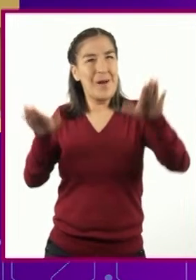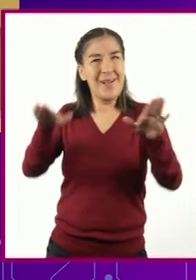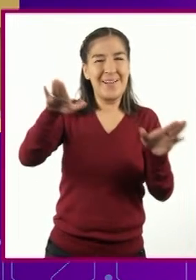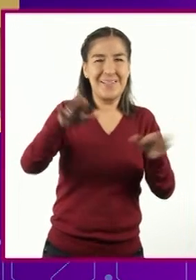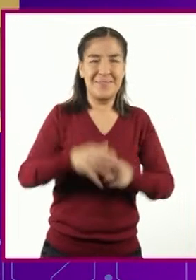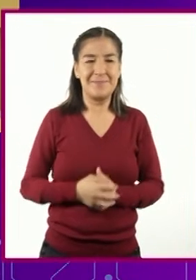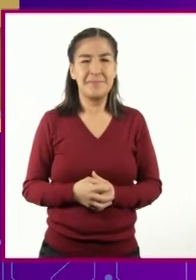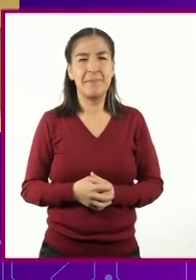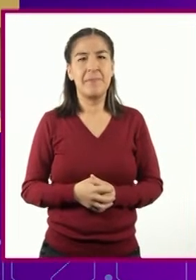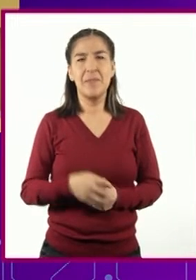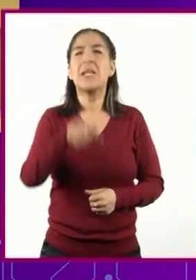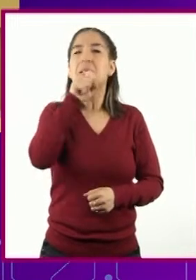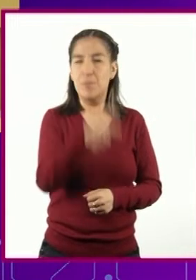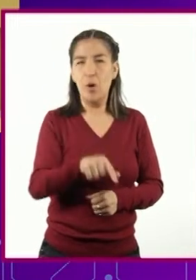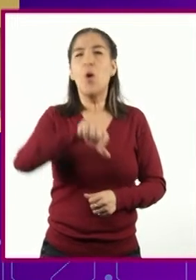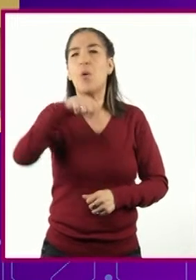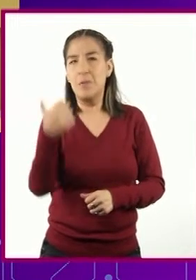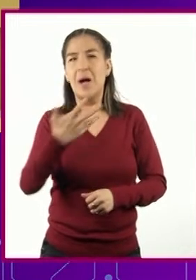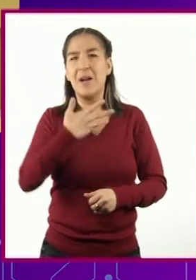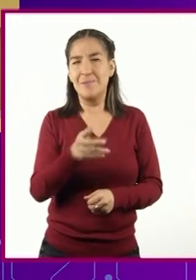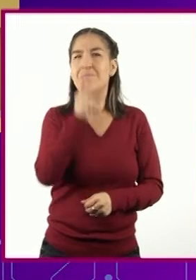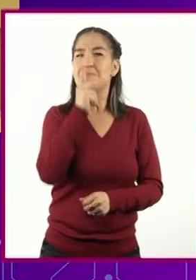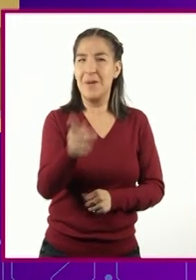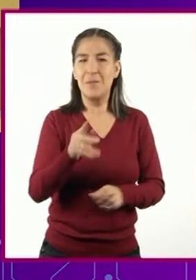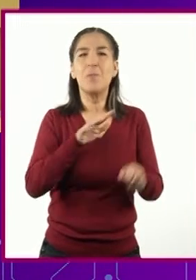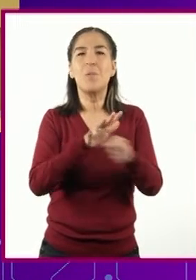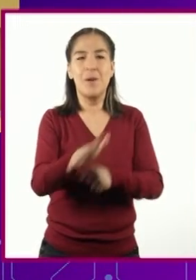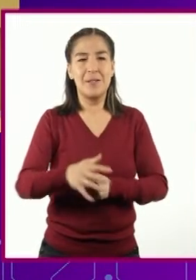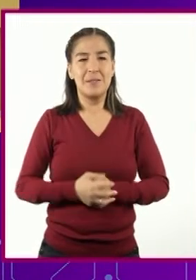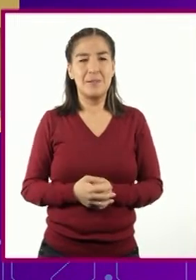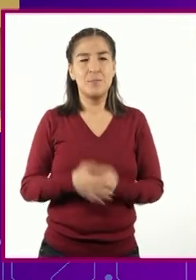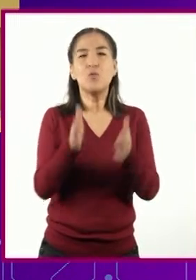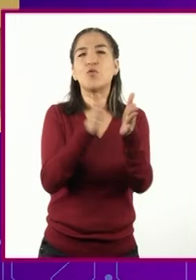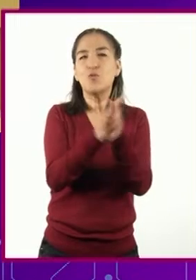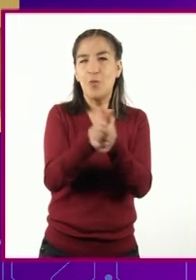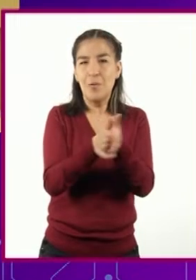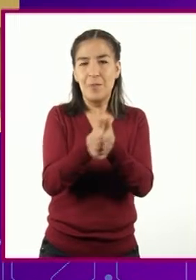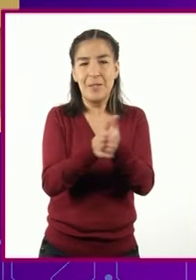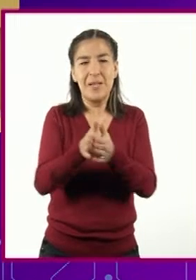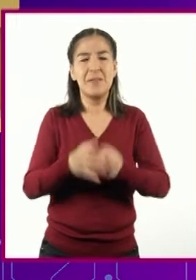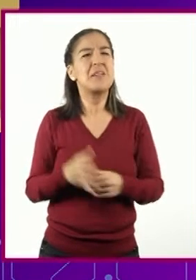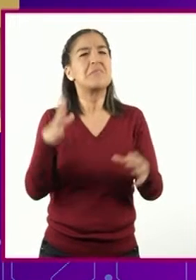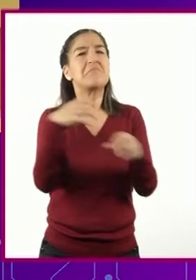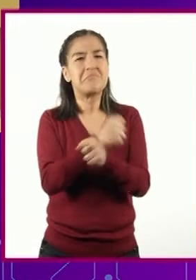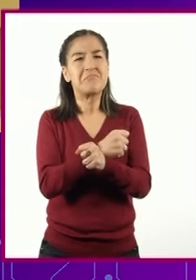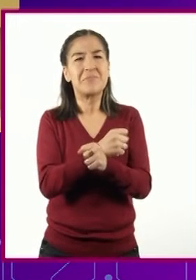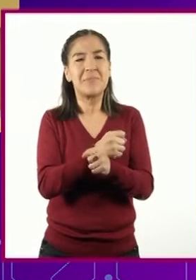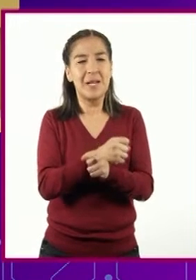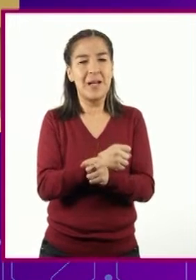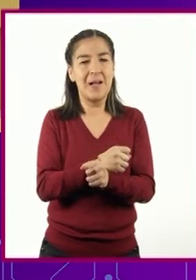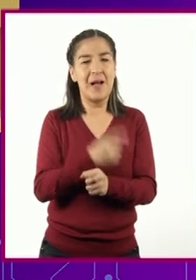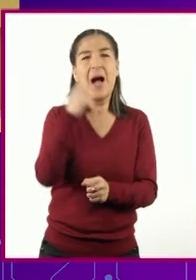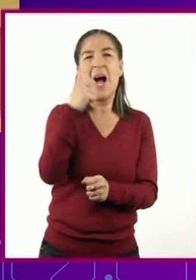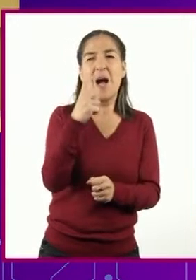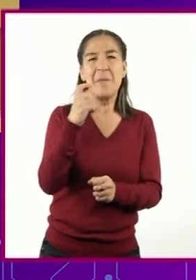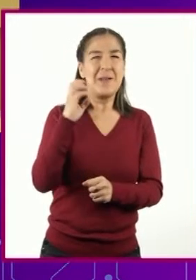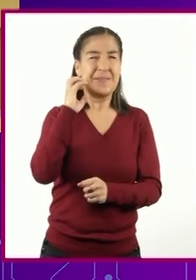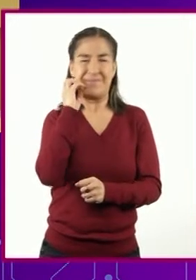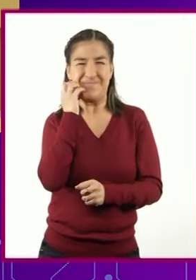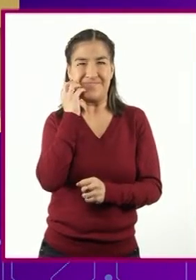Aunque también encontramos otras palabras como chocolate, que significa agua